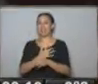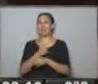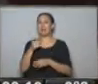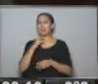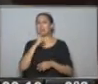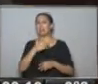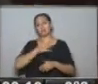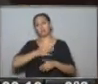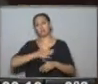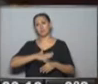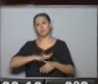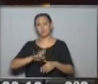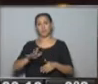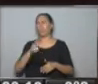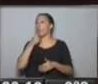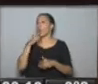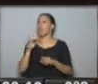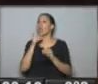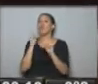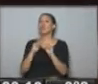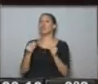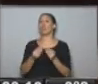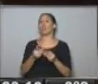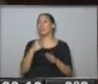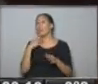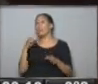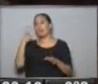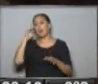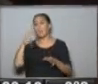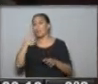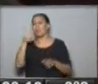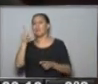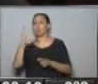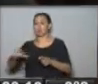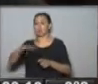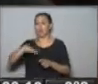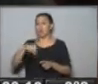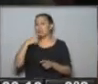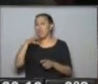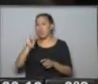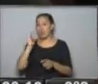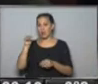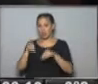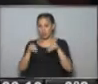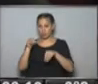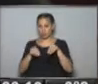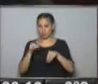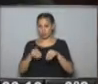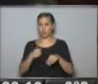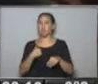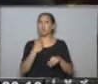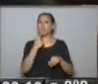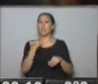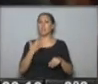tranquilo y expresó que cualquiera sea el resultado hay que respetar la voluntad soberana del ciudadano tras conocerse los primeros datos del escrutinio dijo